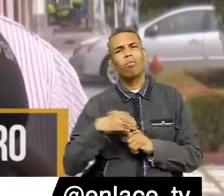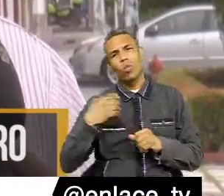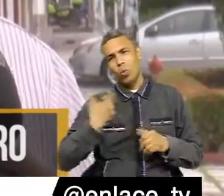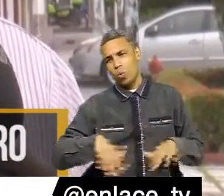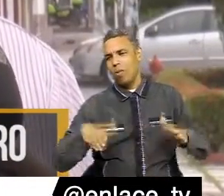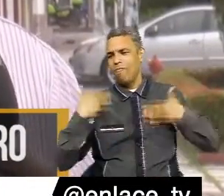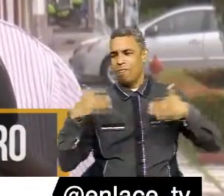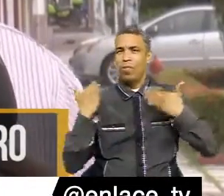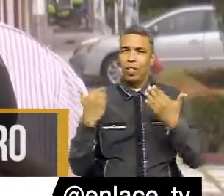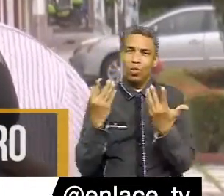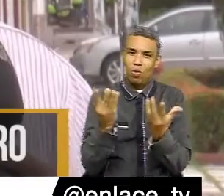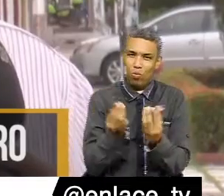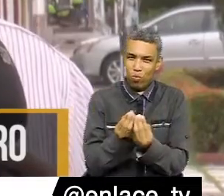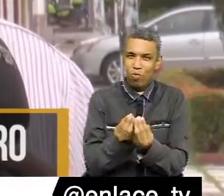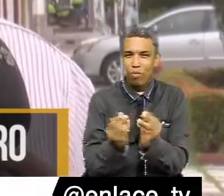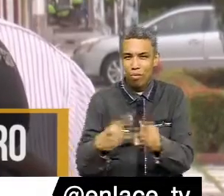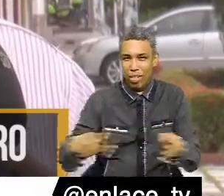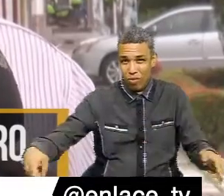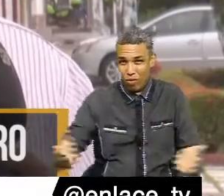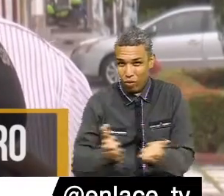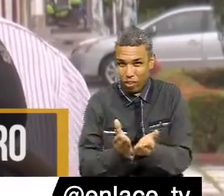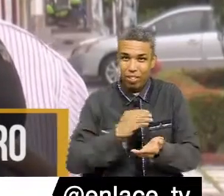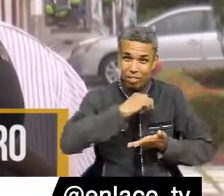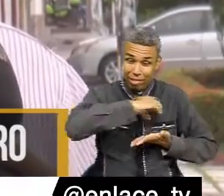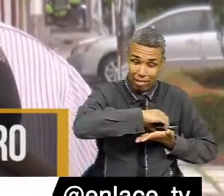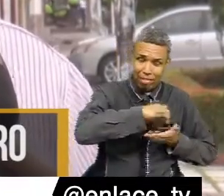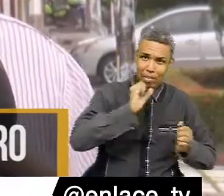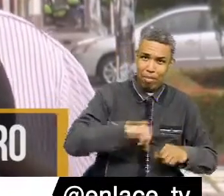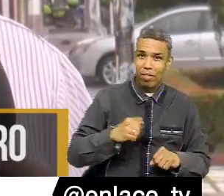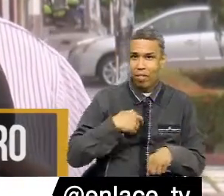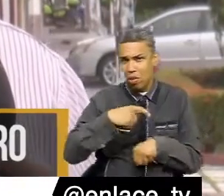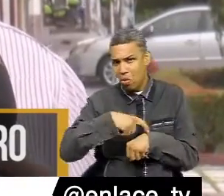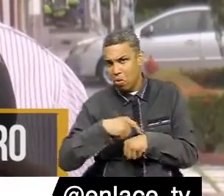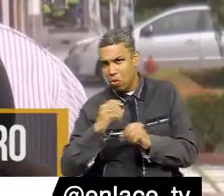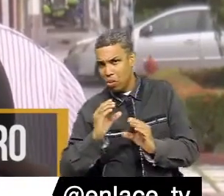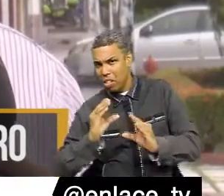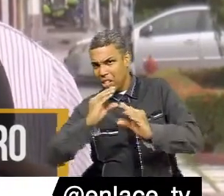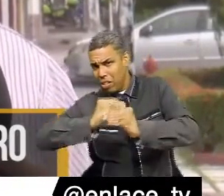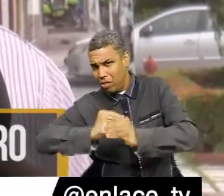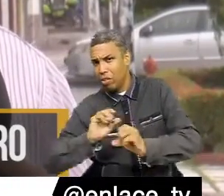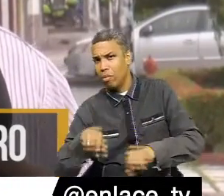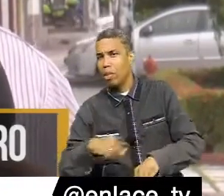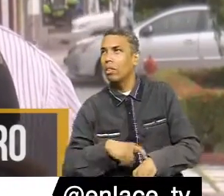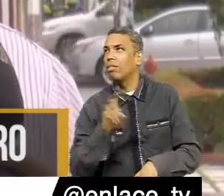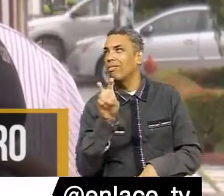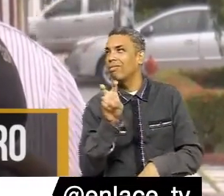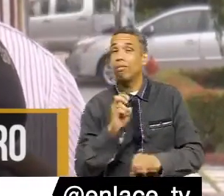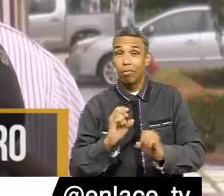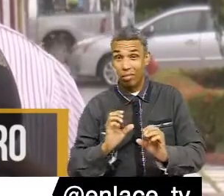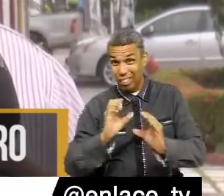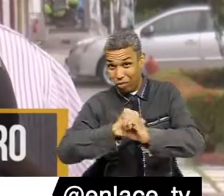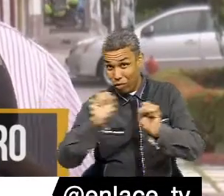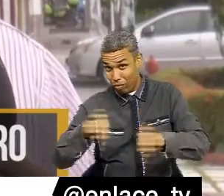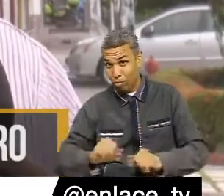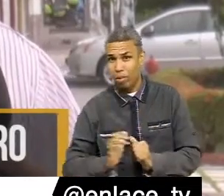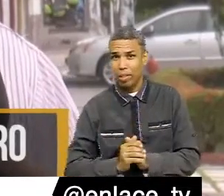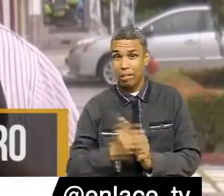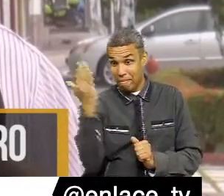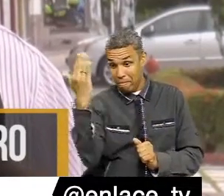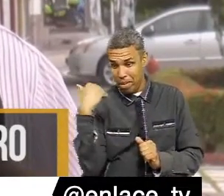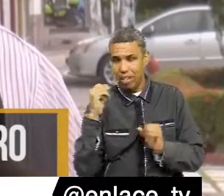pues obviamente cordialmente invitados para que nos acompañen esta noche. A partir de las 7 de la noche estamos pidiendo